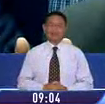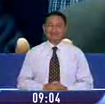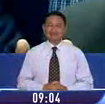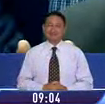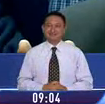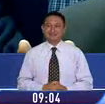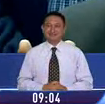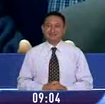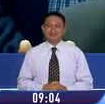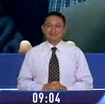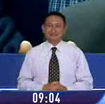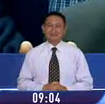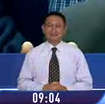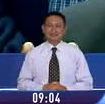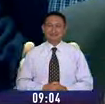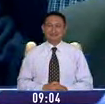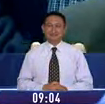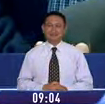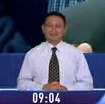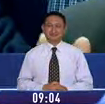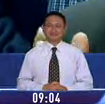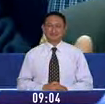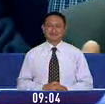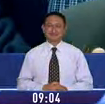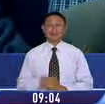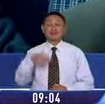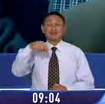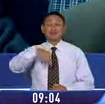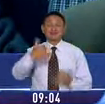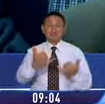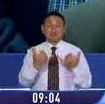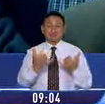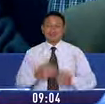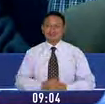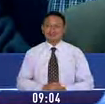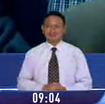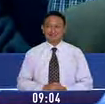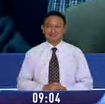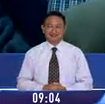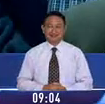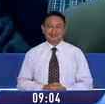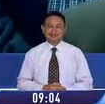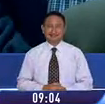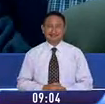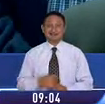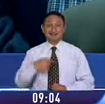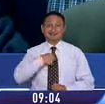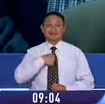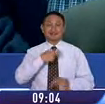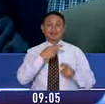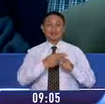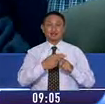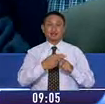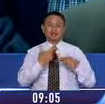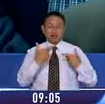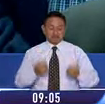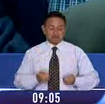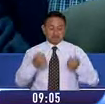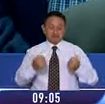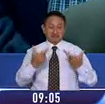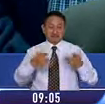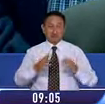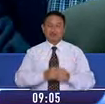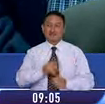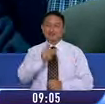a un puesto. Si es que las circunstancias disponen, pondremos nuestros nombres a disposición del